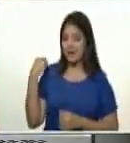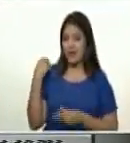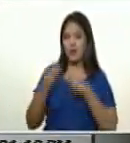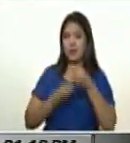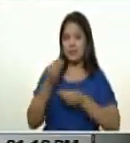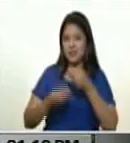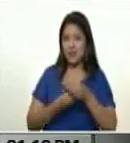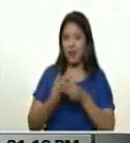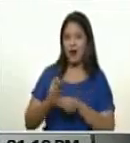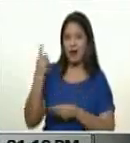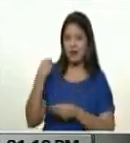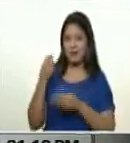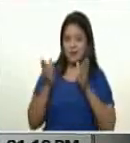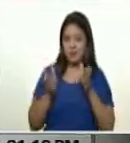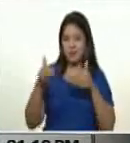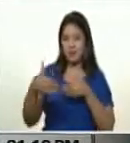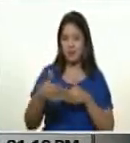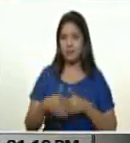fabricados el día de ayer.